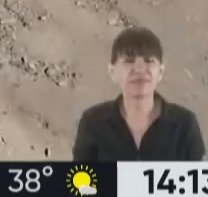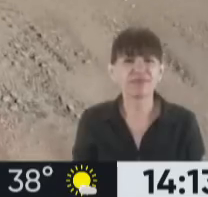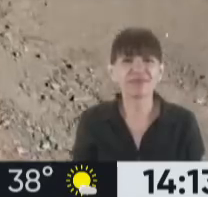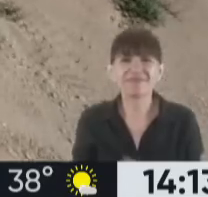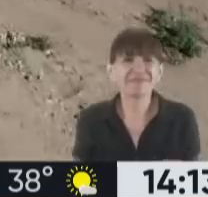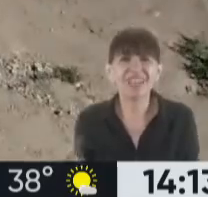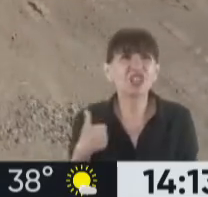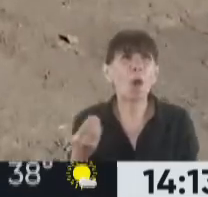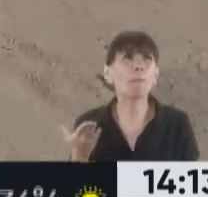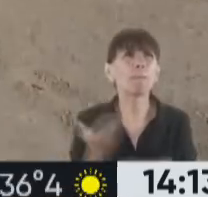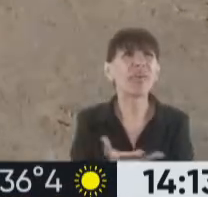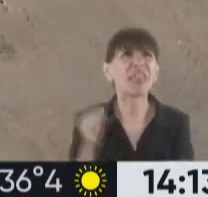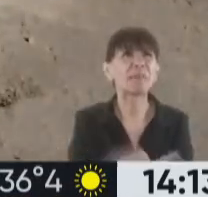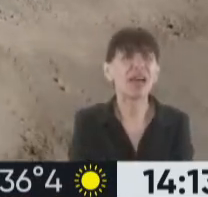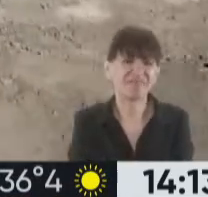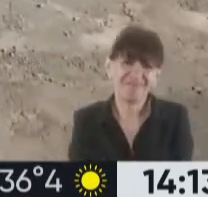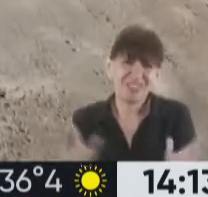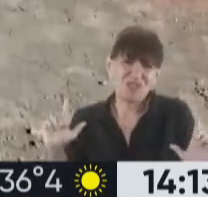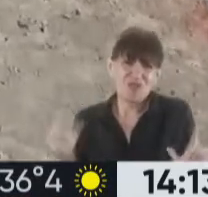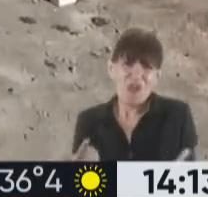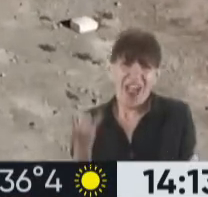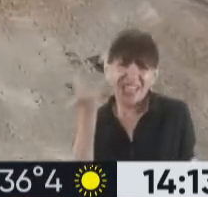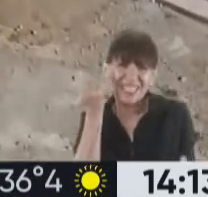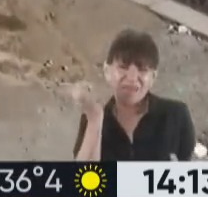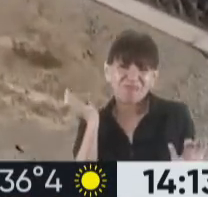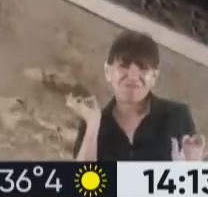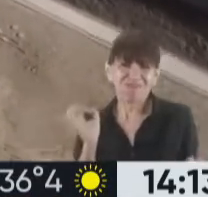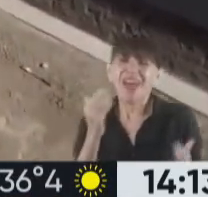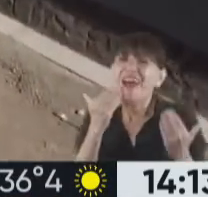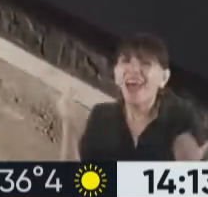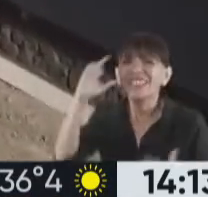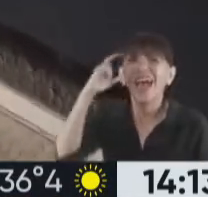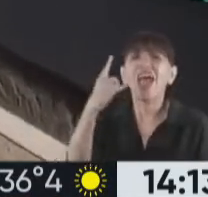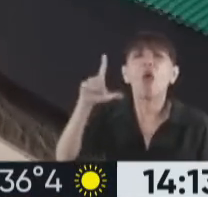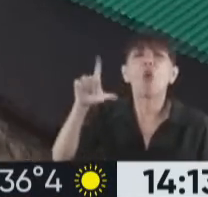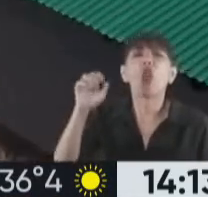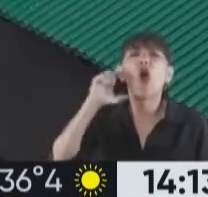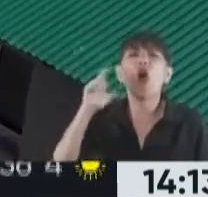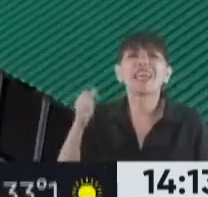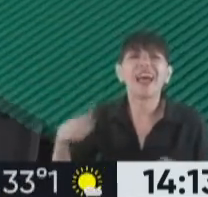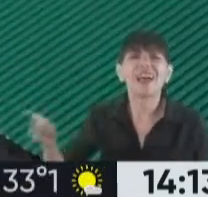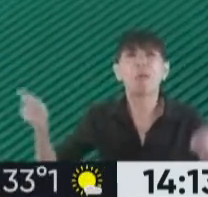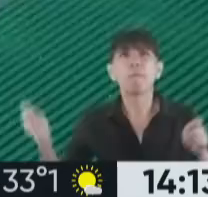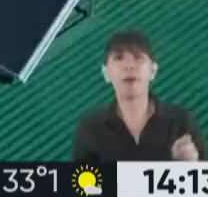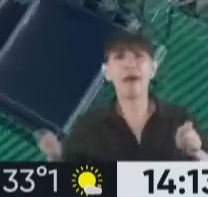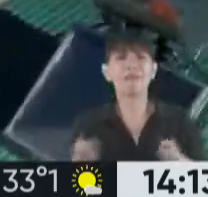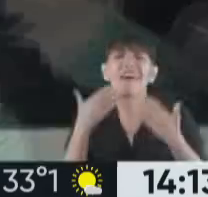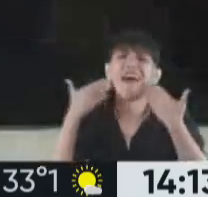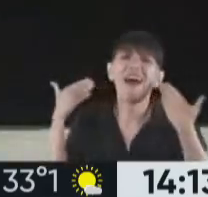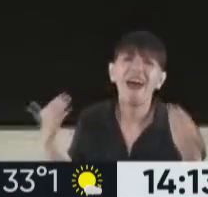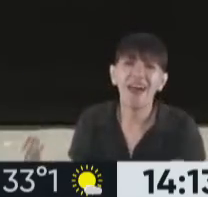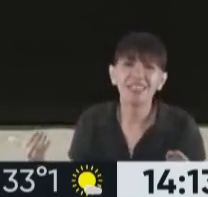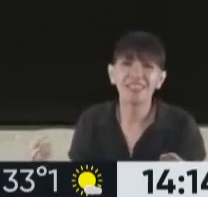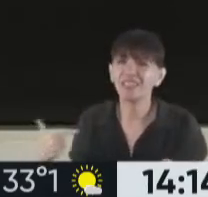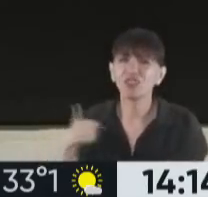¿Qué más puedo pedir? ¿Qué más puedo pedir? Gracias, Eulogia, por tus coplas. Gracias, de verdad. Me las voy a